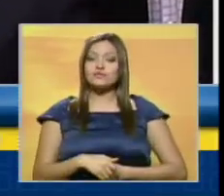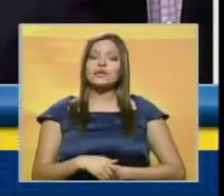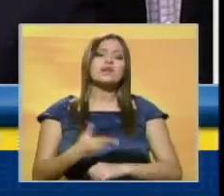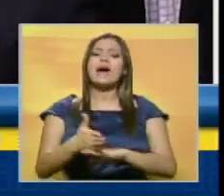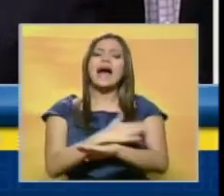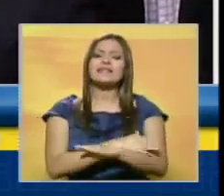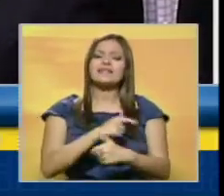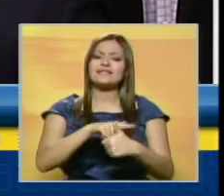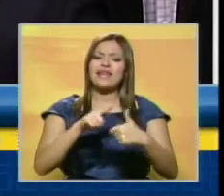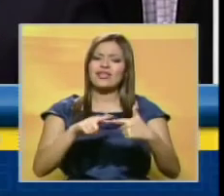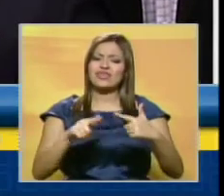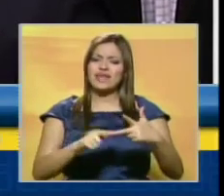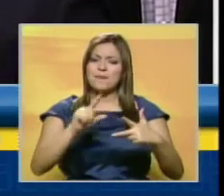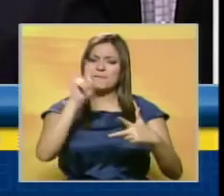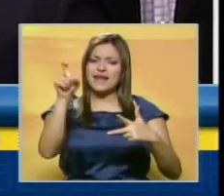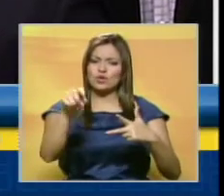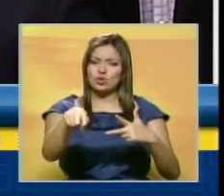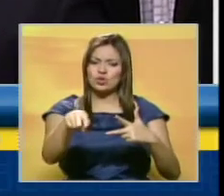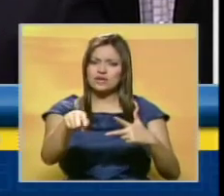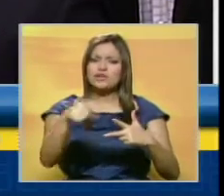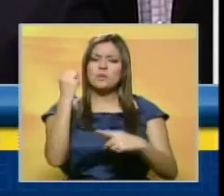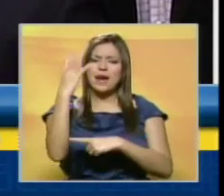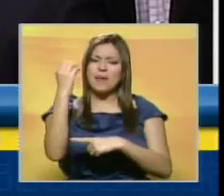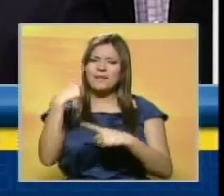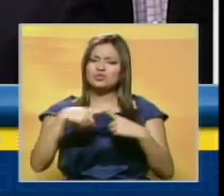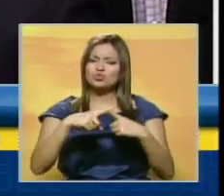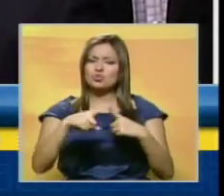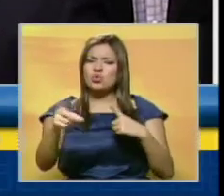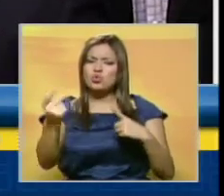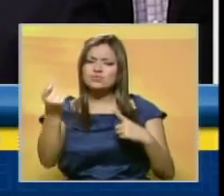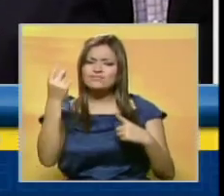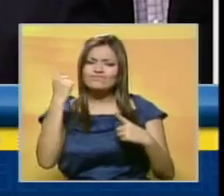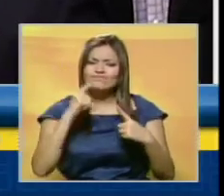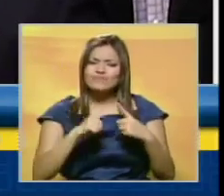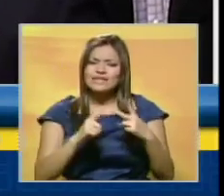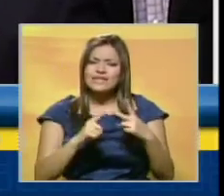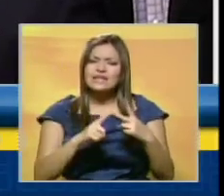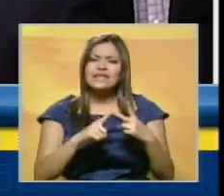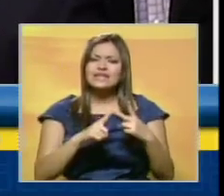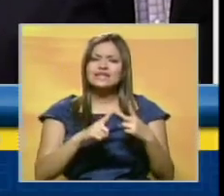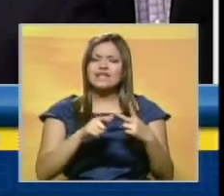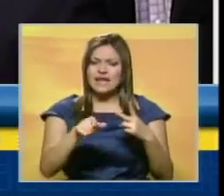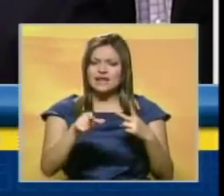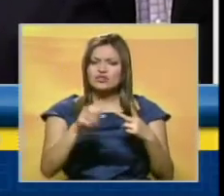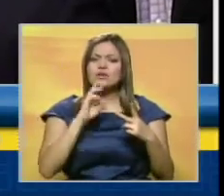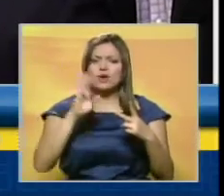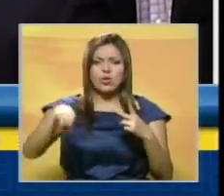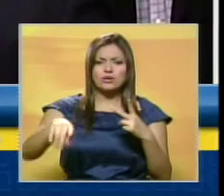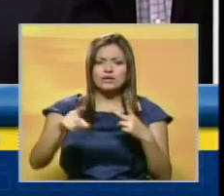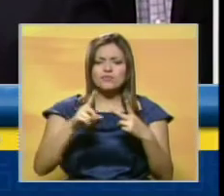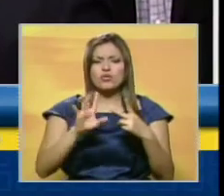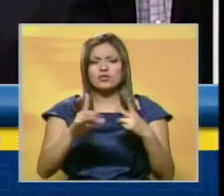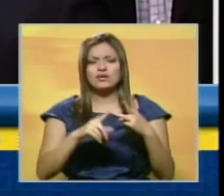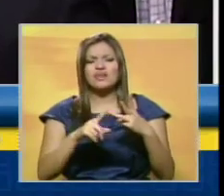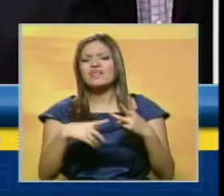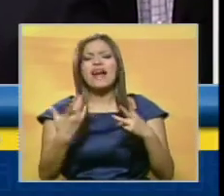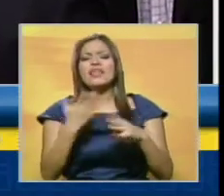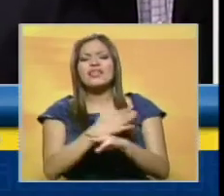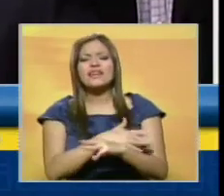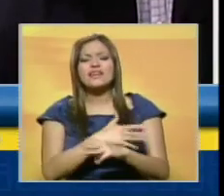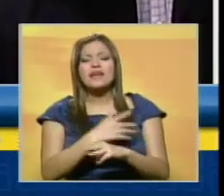hacías 3 preguntas, había esa de los parlamentarios, la de la ruta es la que voy a responder de último